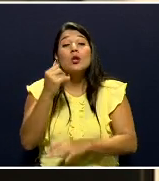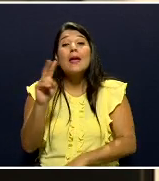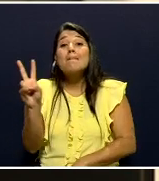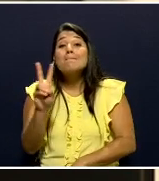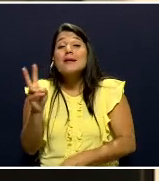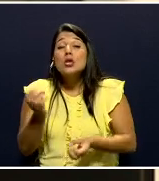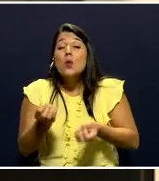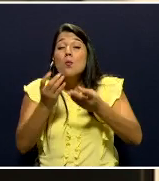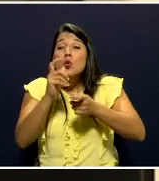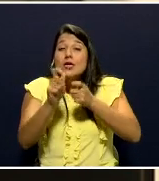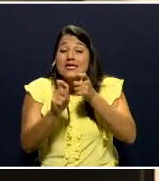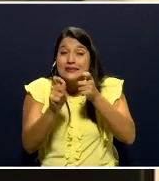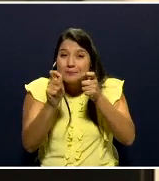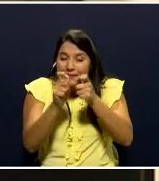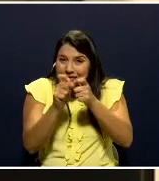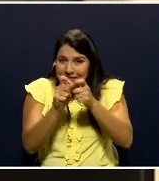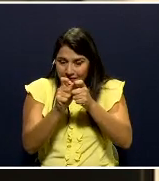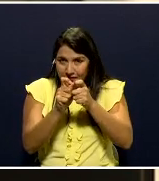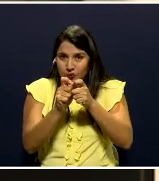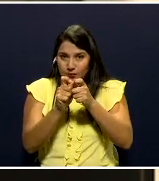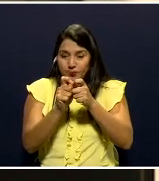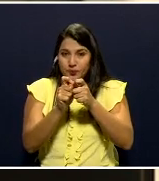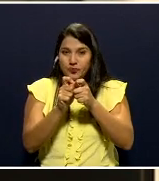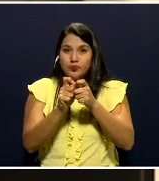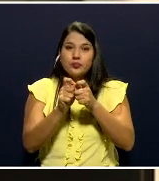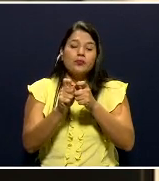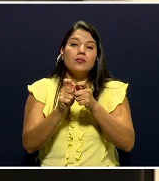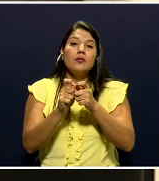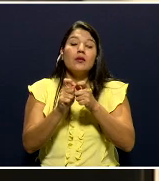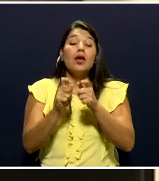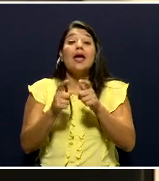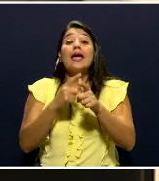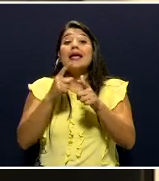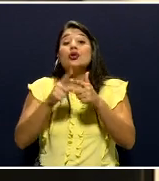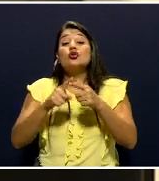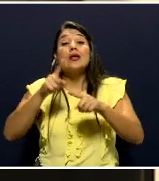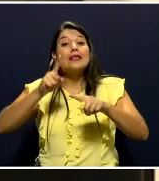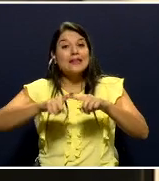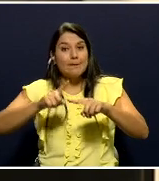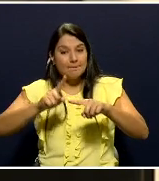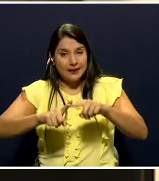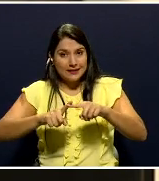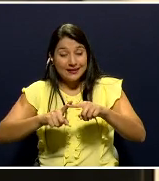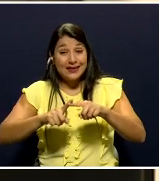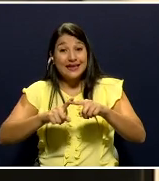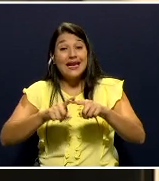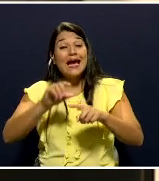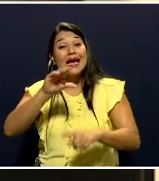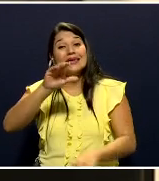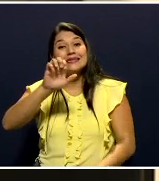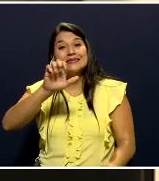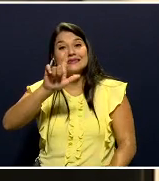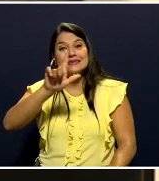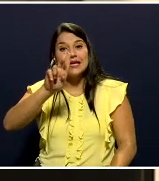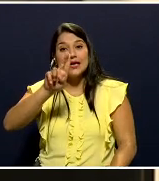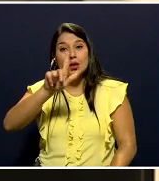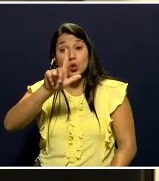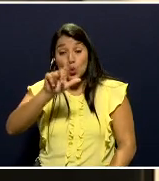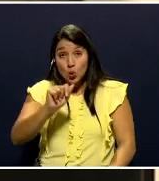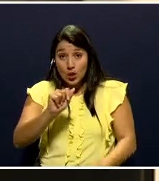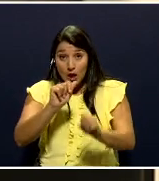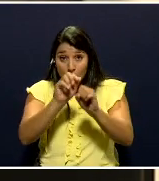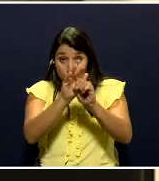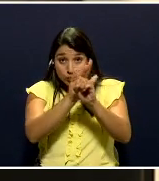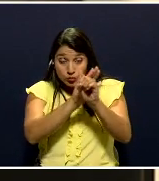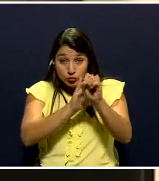específicos del hospedero que van a infectar. Y eso depende mucho de que las células del cuerpo humano tengan un